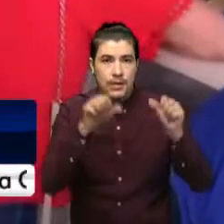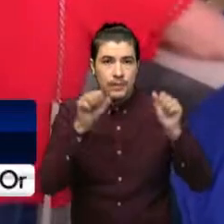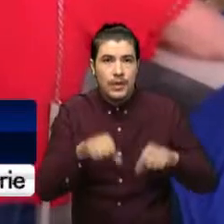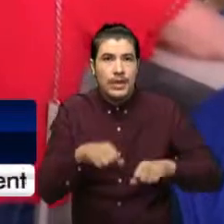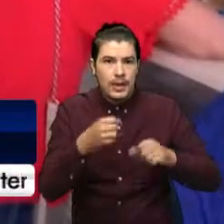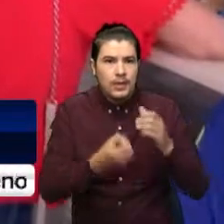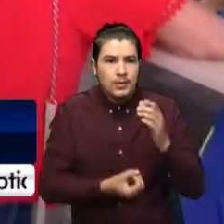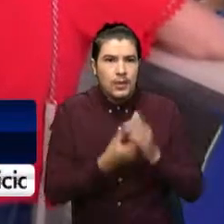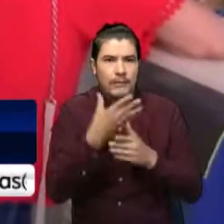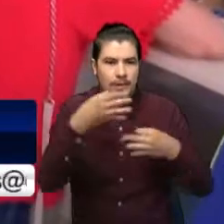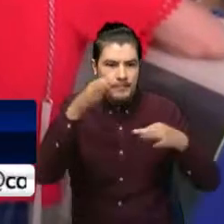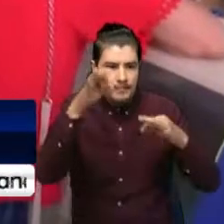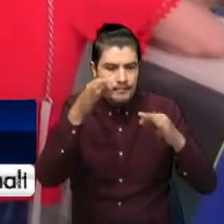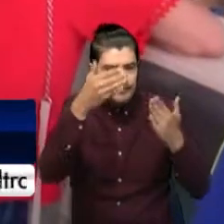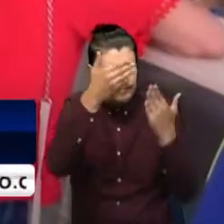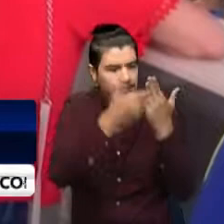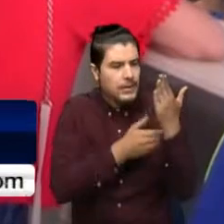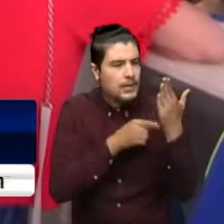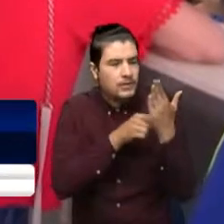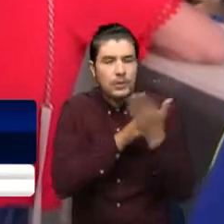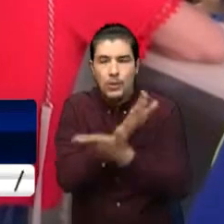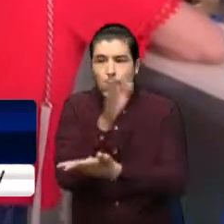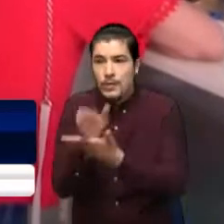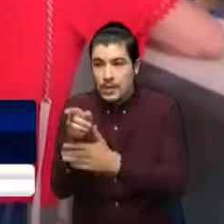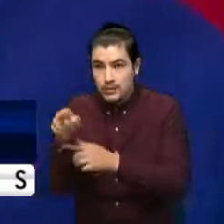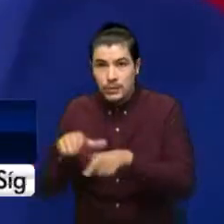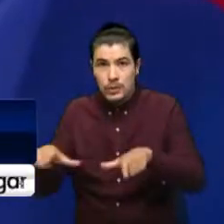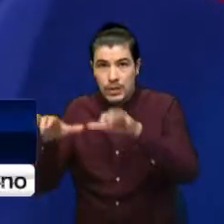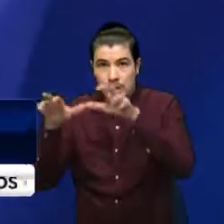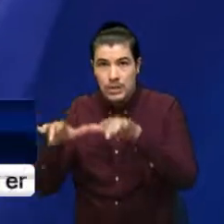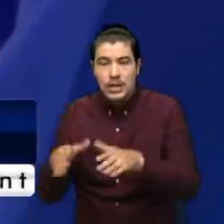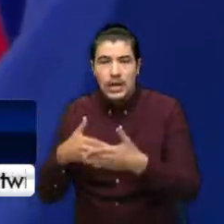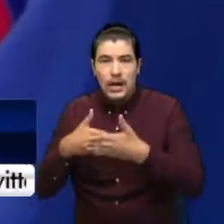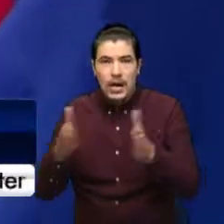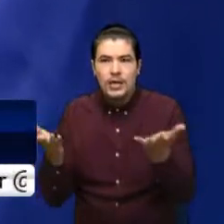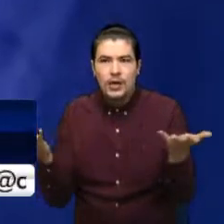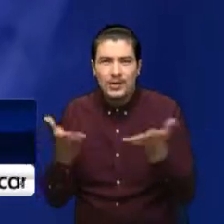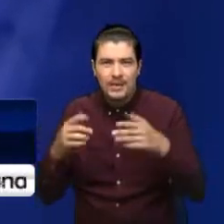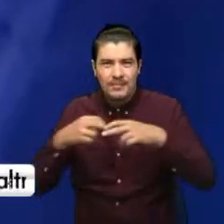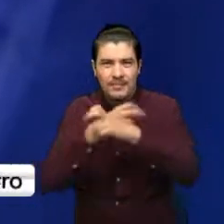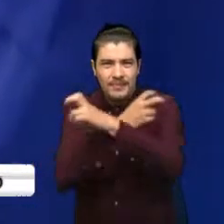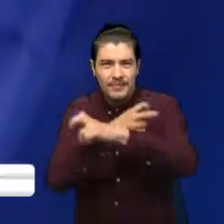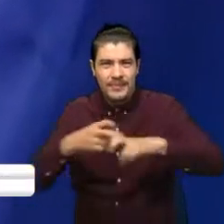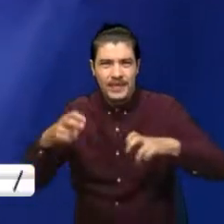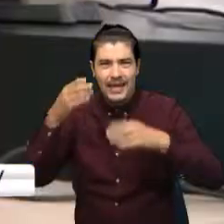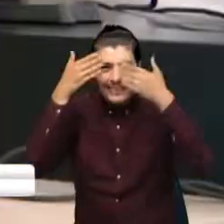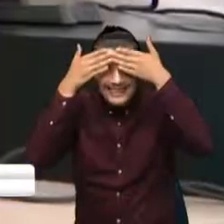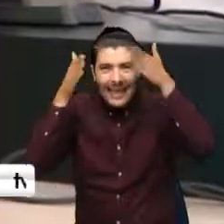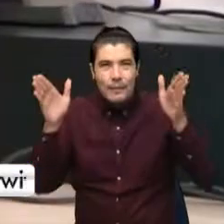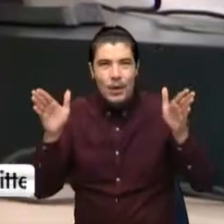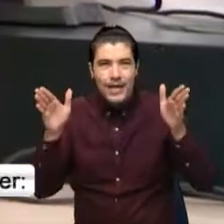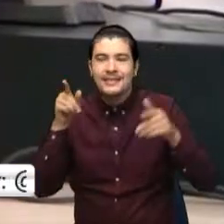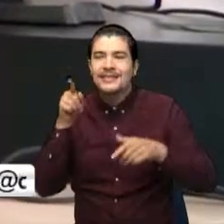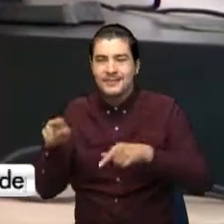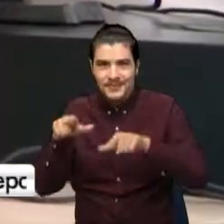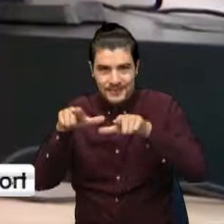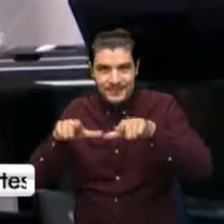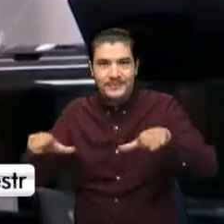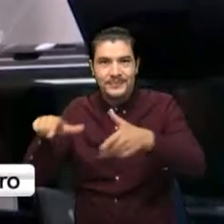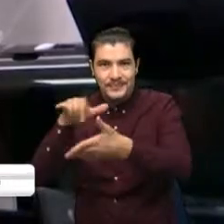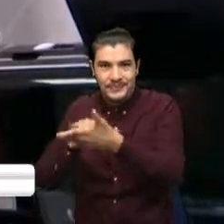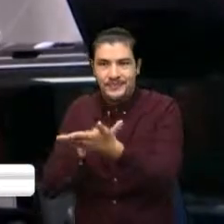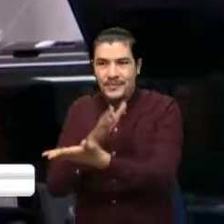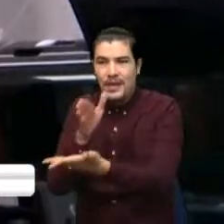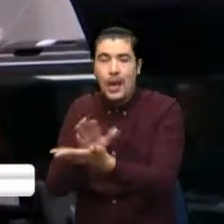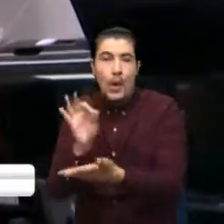nueva factura acercándose a los puntos de atención habilitados en la plazoleta de la época de lo contrario podrán descargar o pagar su nuevo